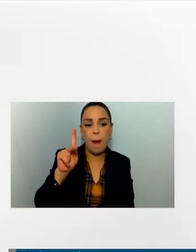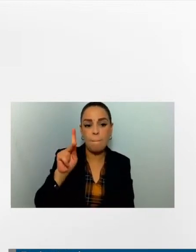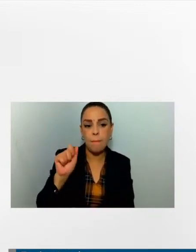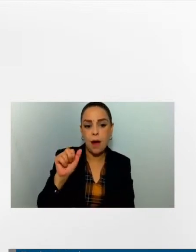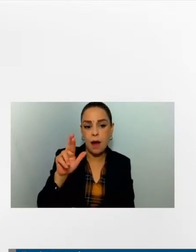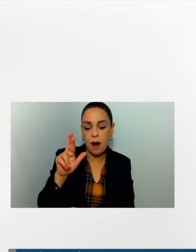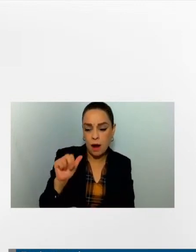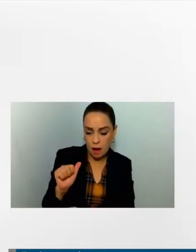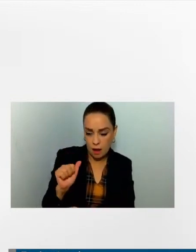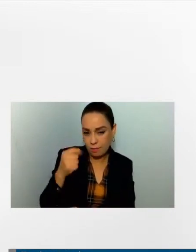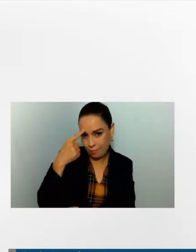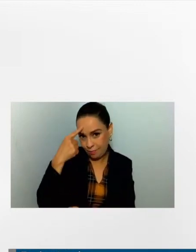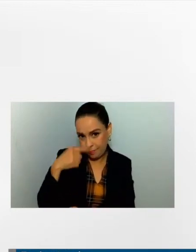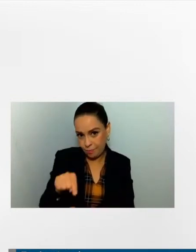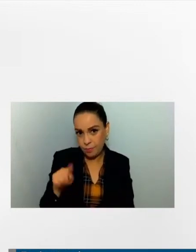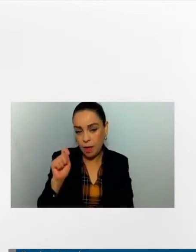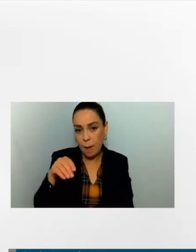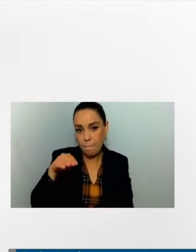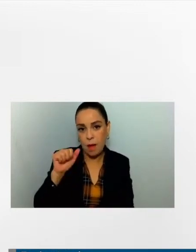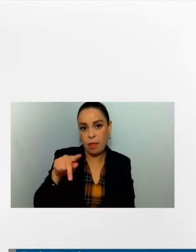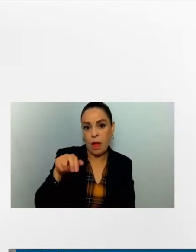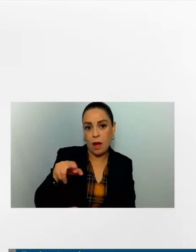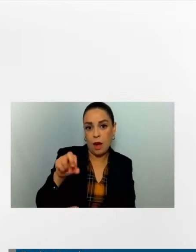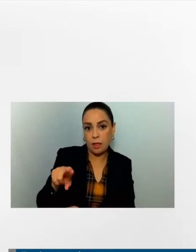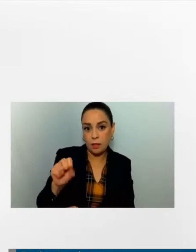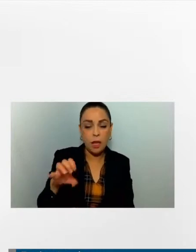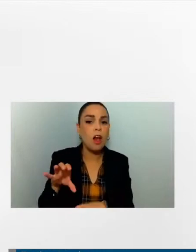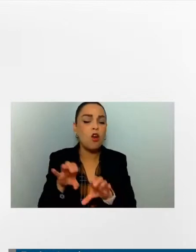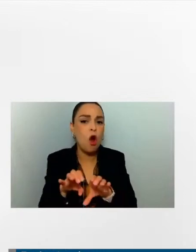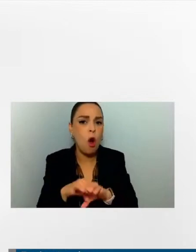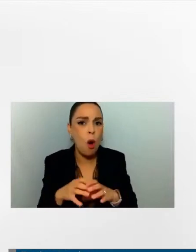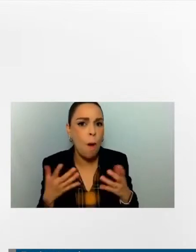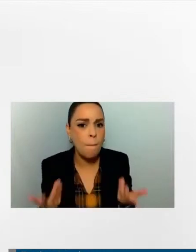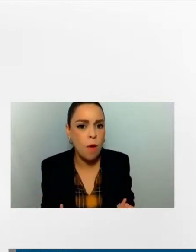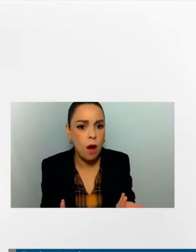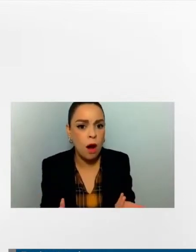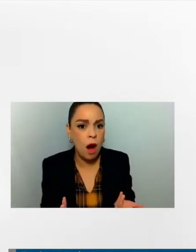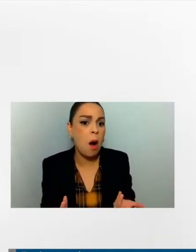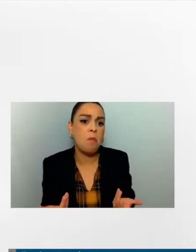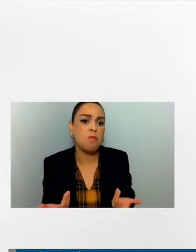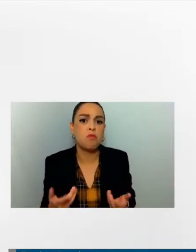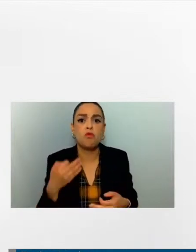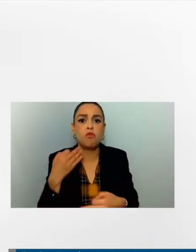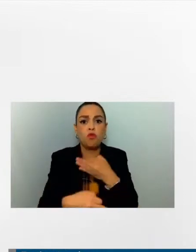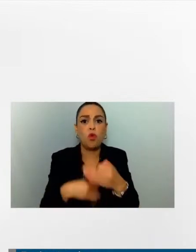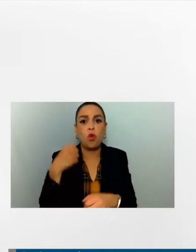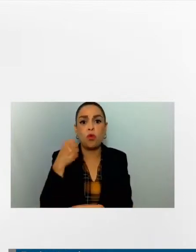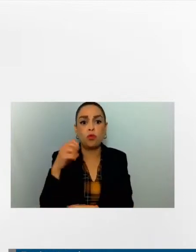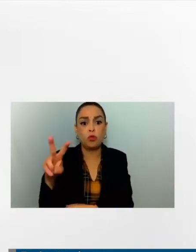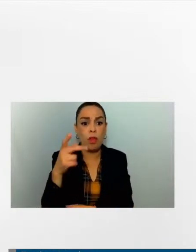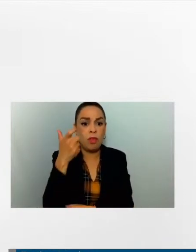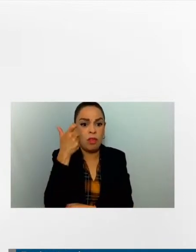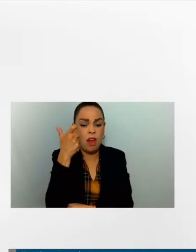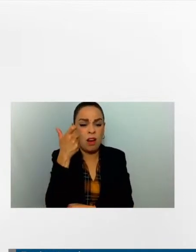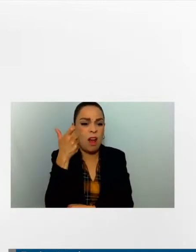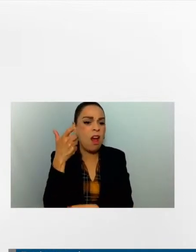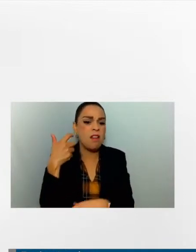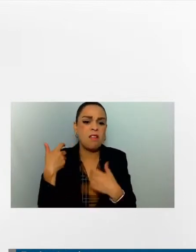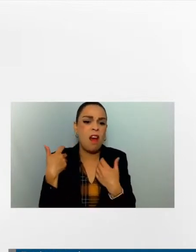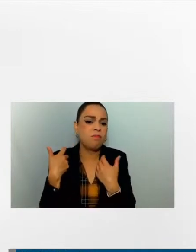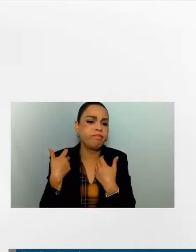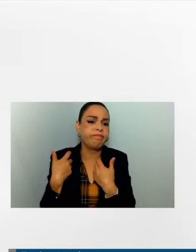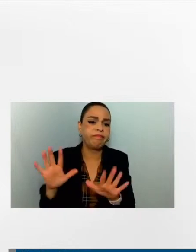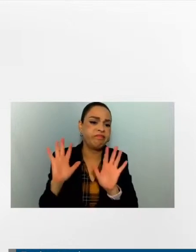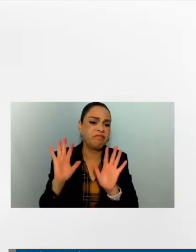la persona ascendiente, pues digamos, botó todo su dinero, por decirlo de una forma coloquial, durante toda su vida,